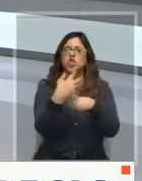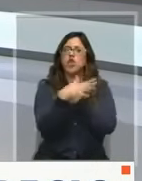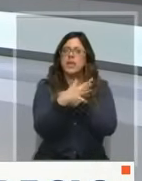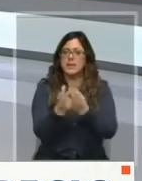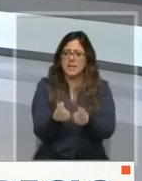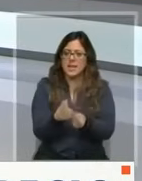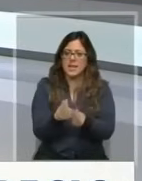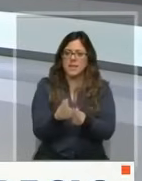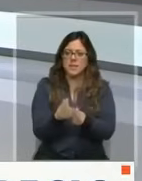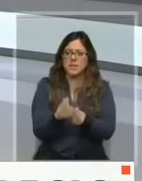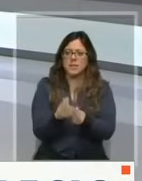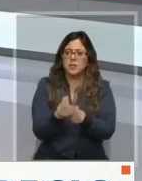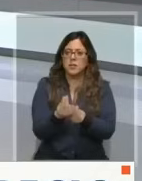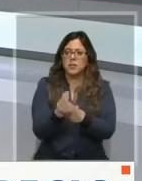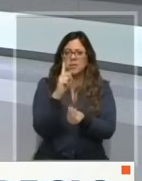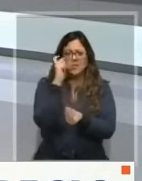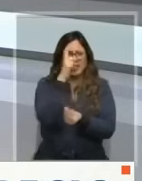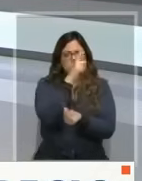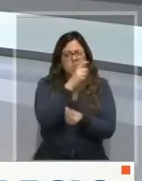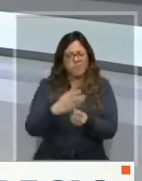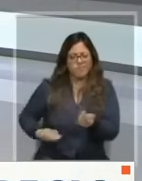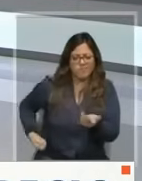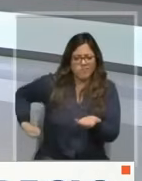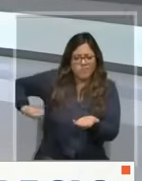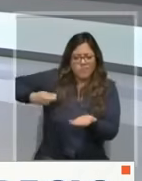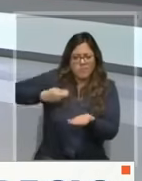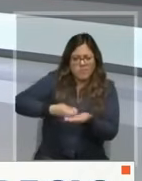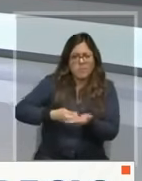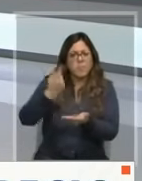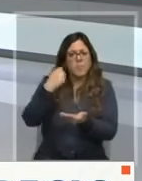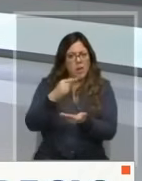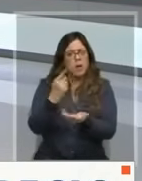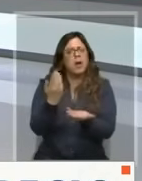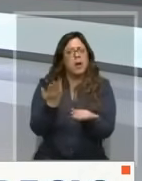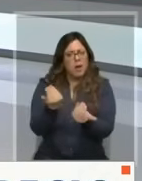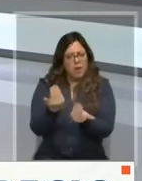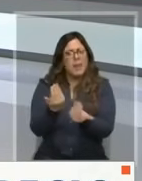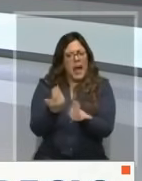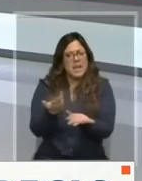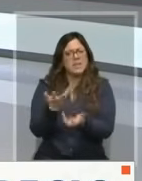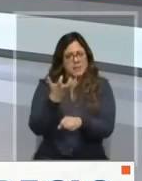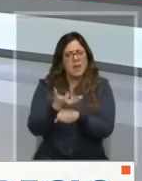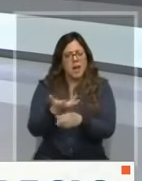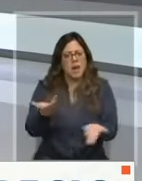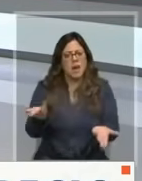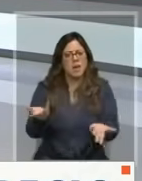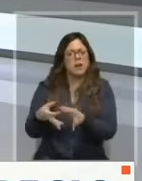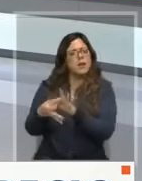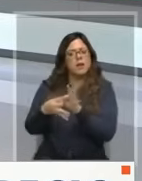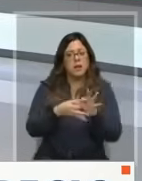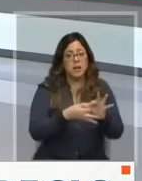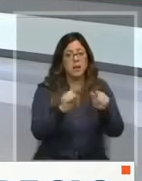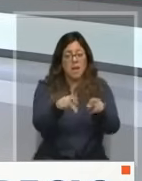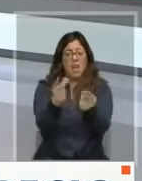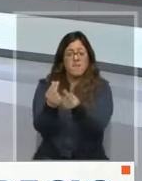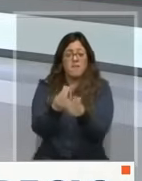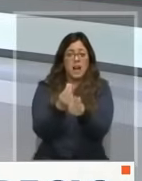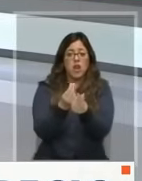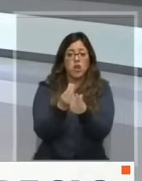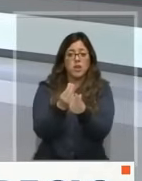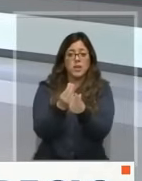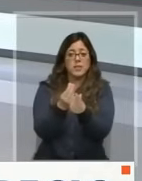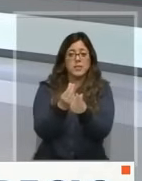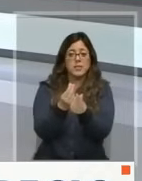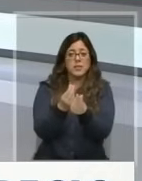pesos. Difícil para los bolsillos, sin duda, pero hay noticias esperanzadoras porque se señala que estos precios